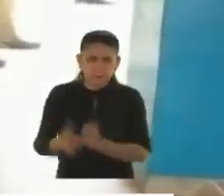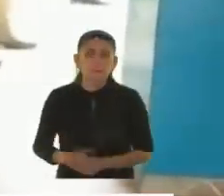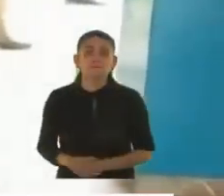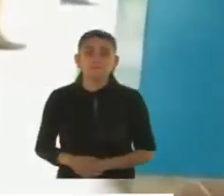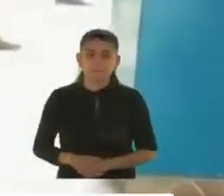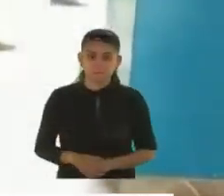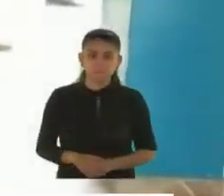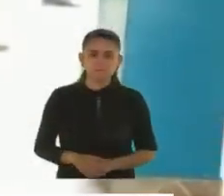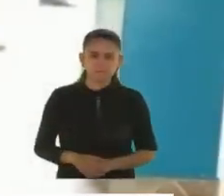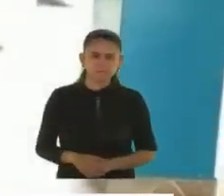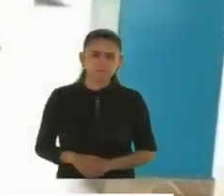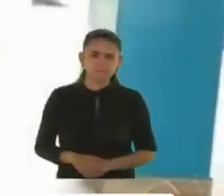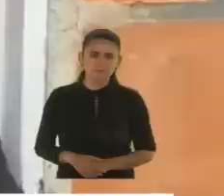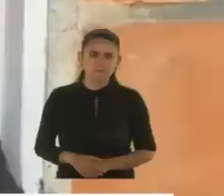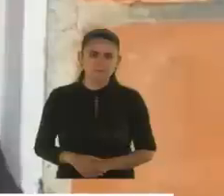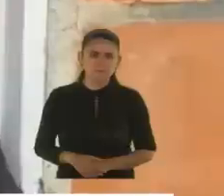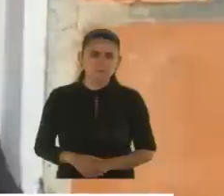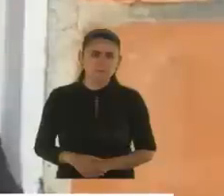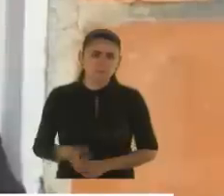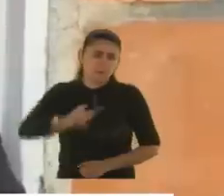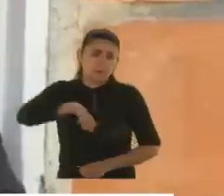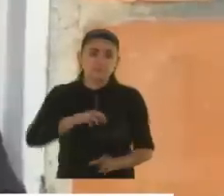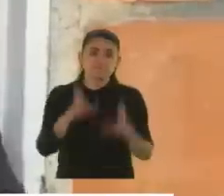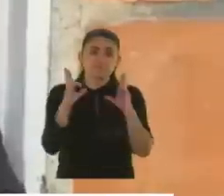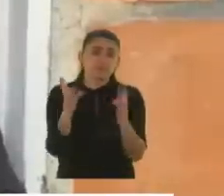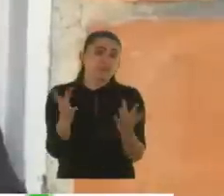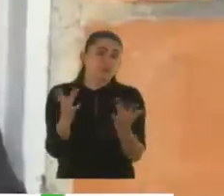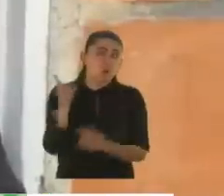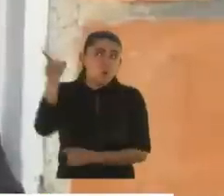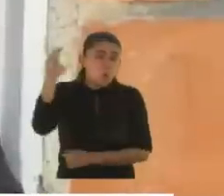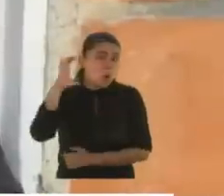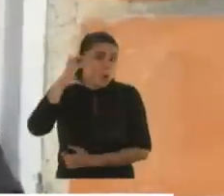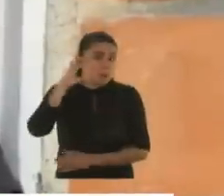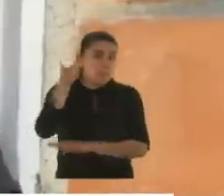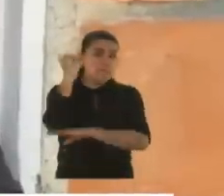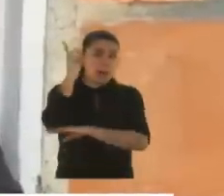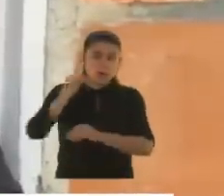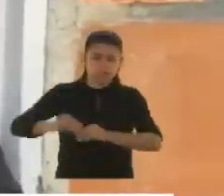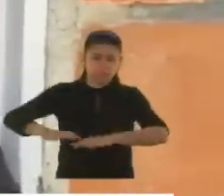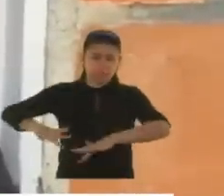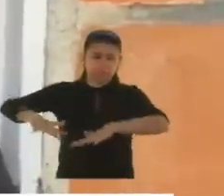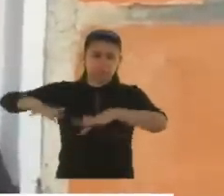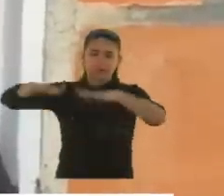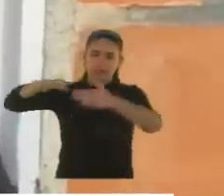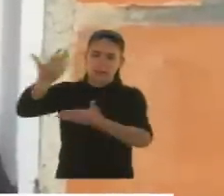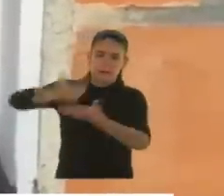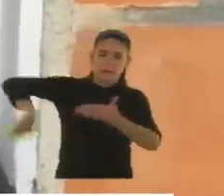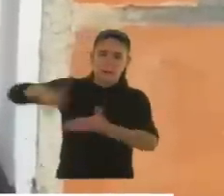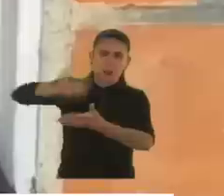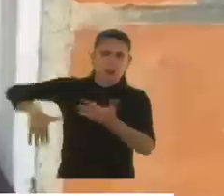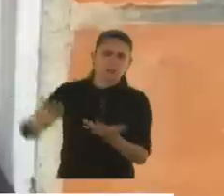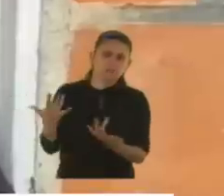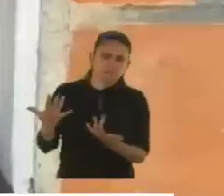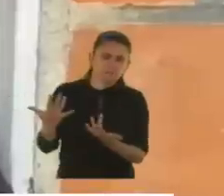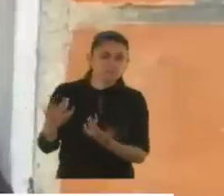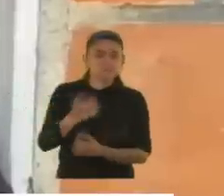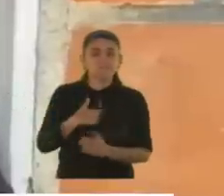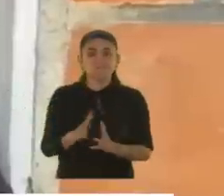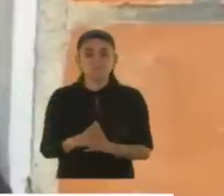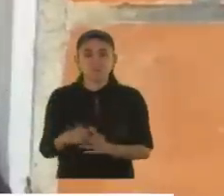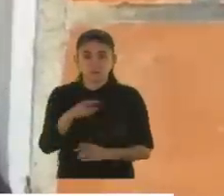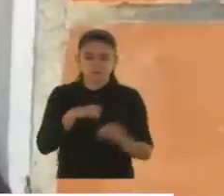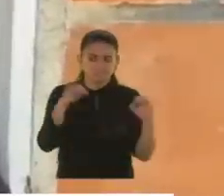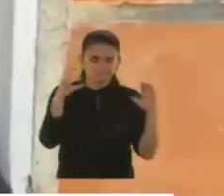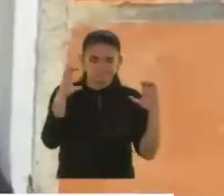que se destape pues todo lo de allá arriba, toda la palizada que hay, porque pues estamos como en alerta